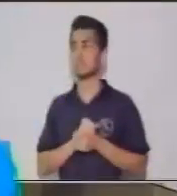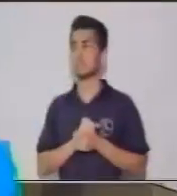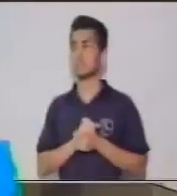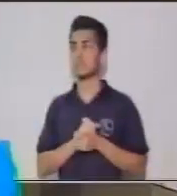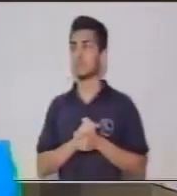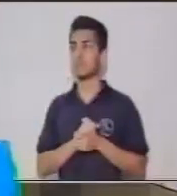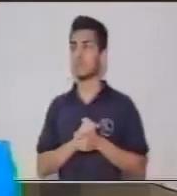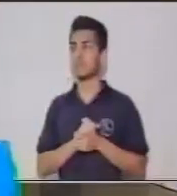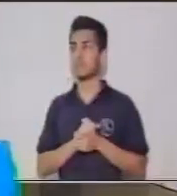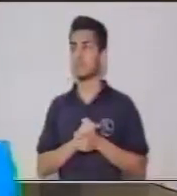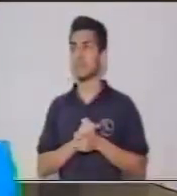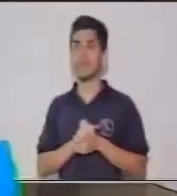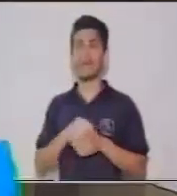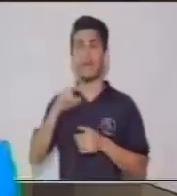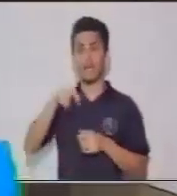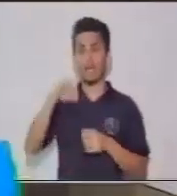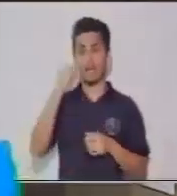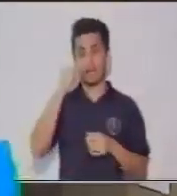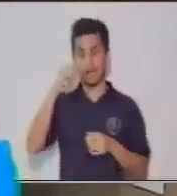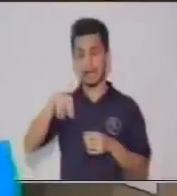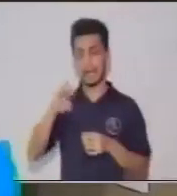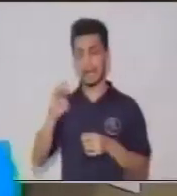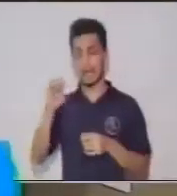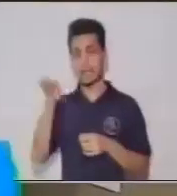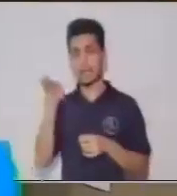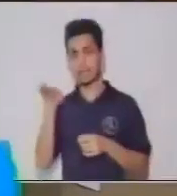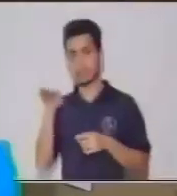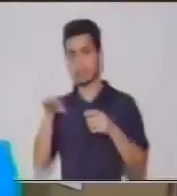Puede ser niñez,